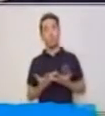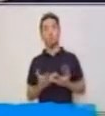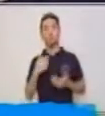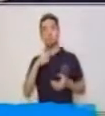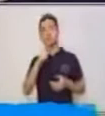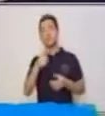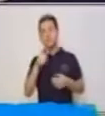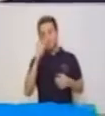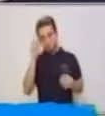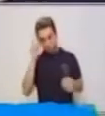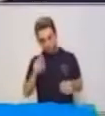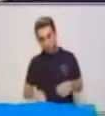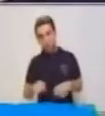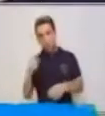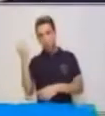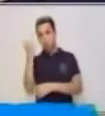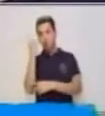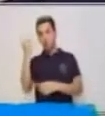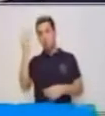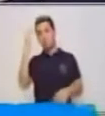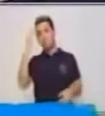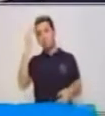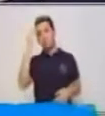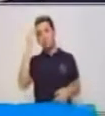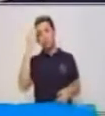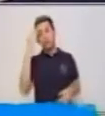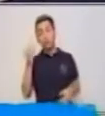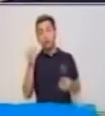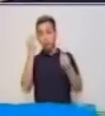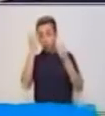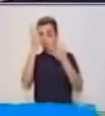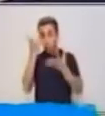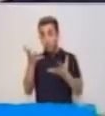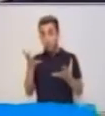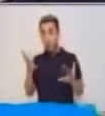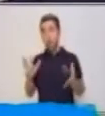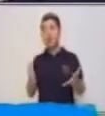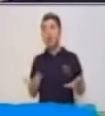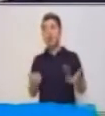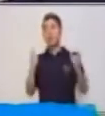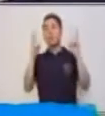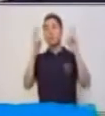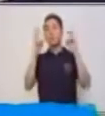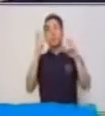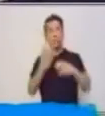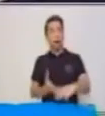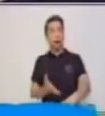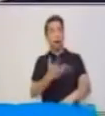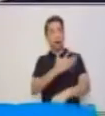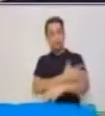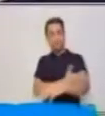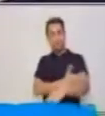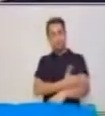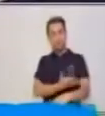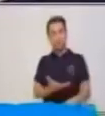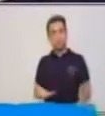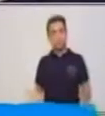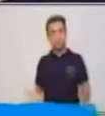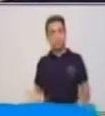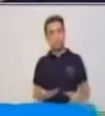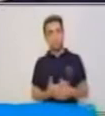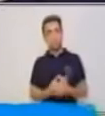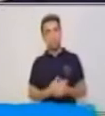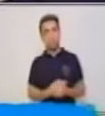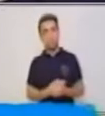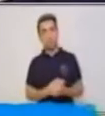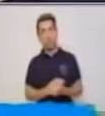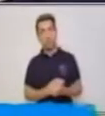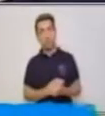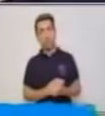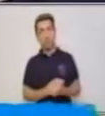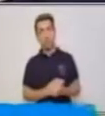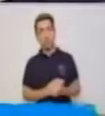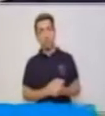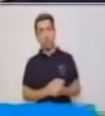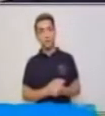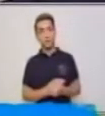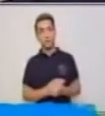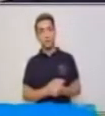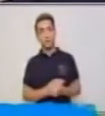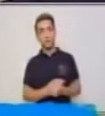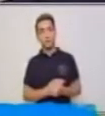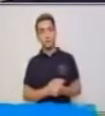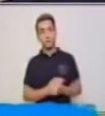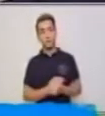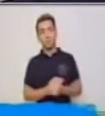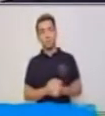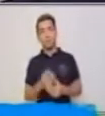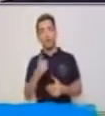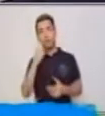nosotros sepamos y nos informemos acerca del tema antes de hablar de él. Les voy a presentar una